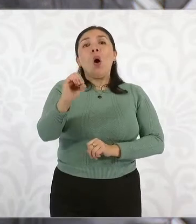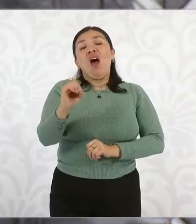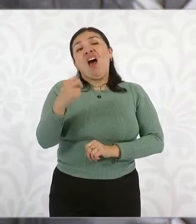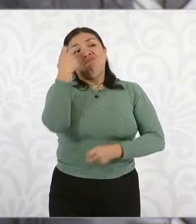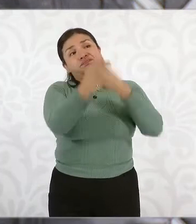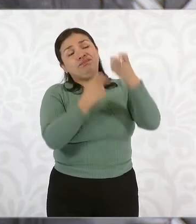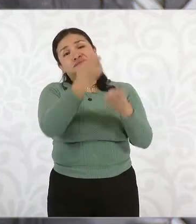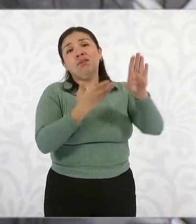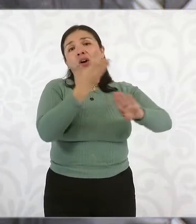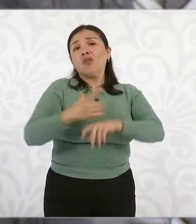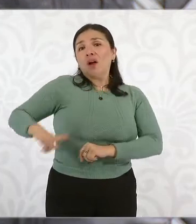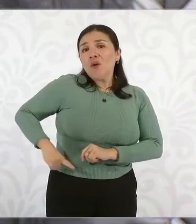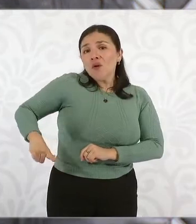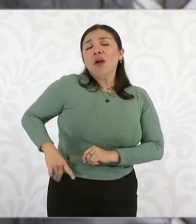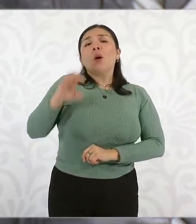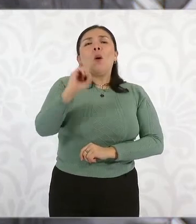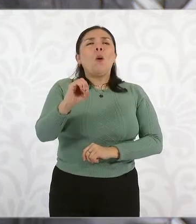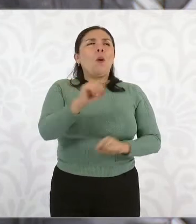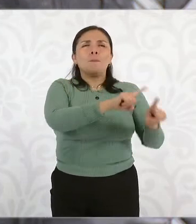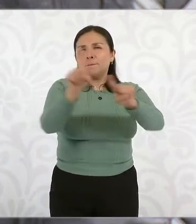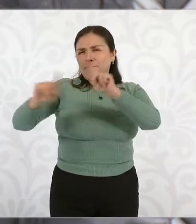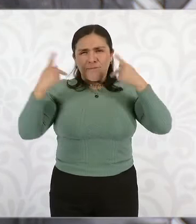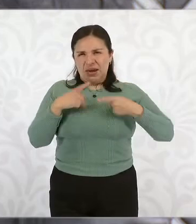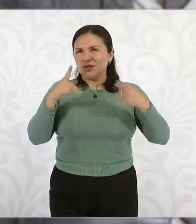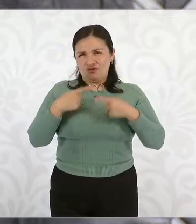gobierno o de personas,